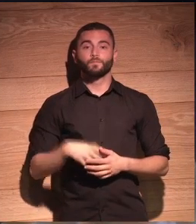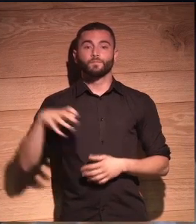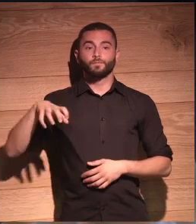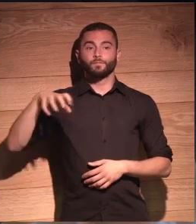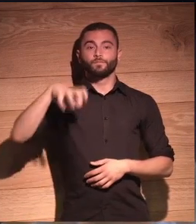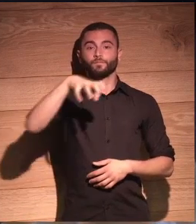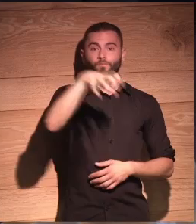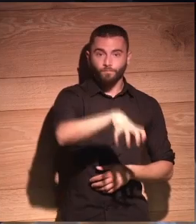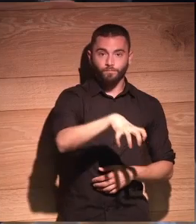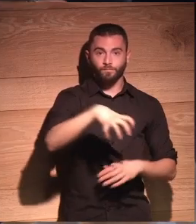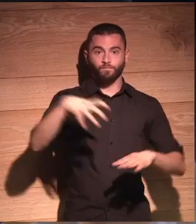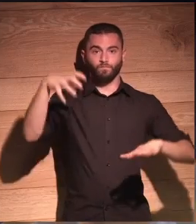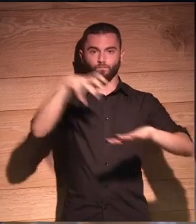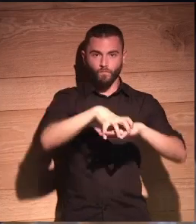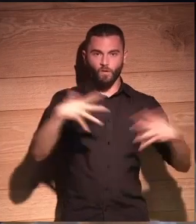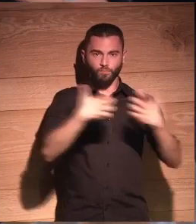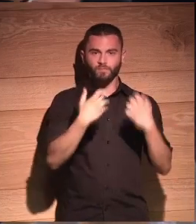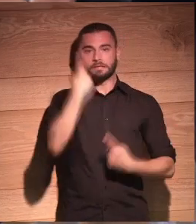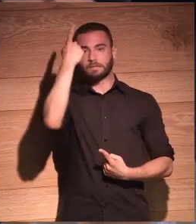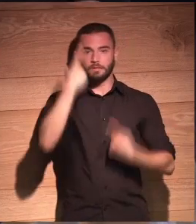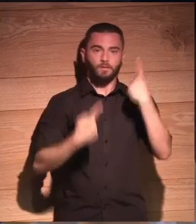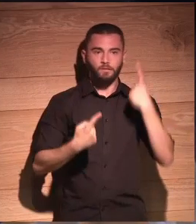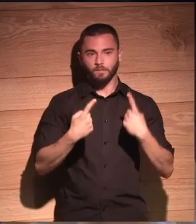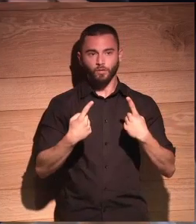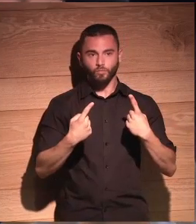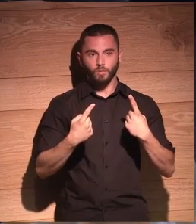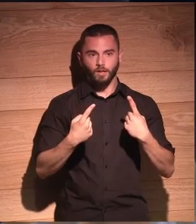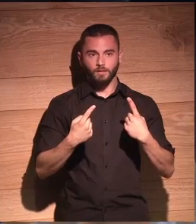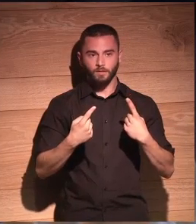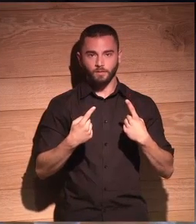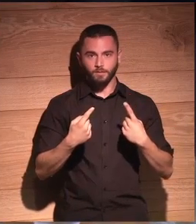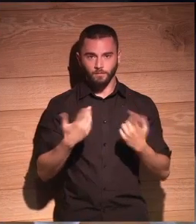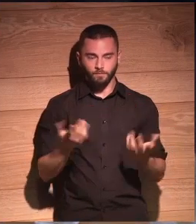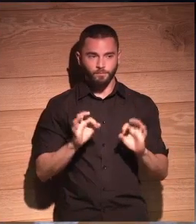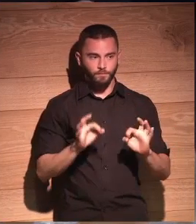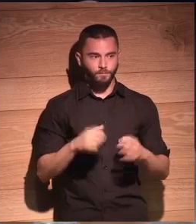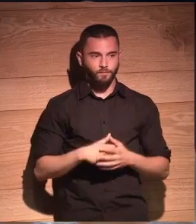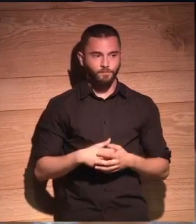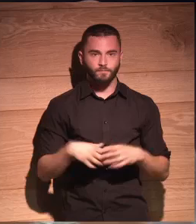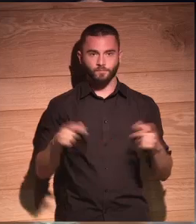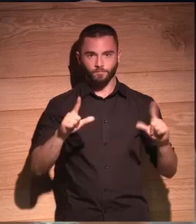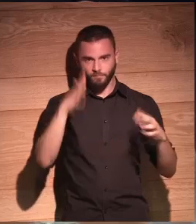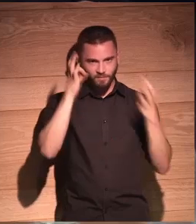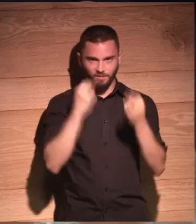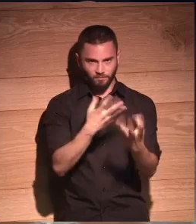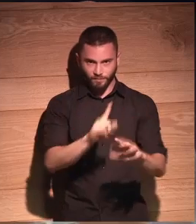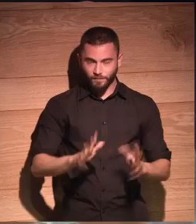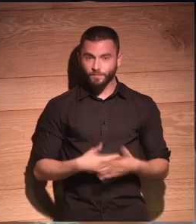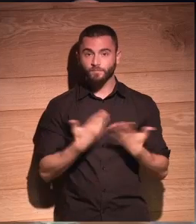alunizado sondas, se habían estrellado algunas, pero se habían estrellado sin remisión y sin dar datos. A